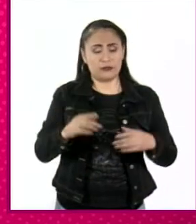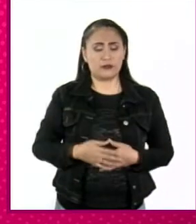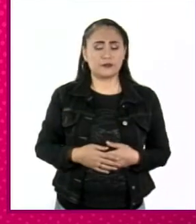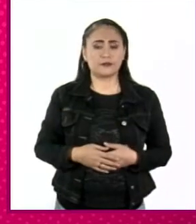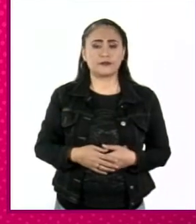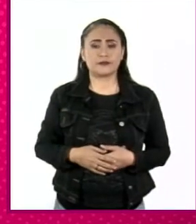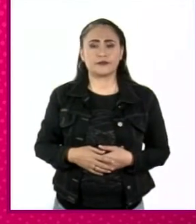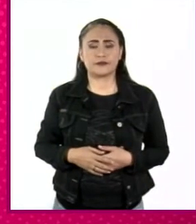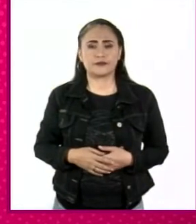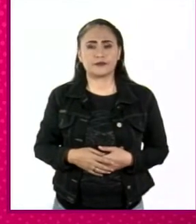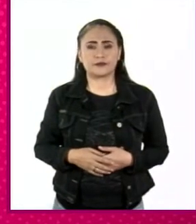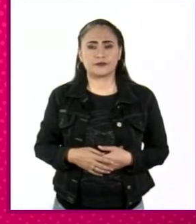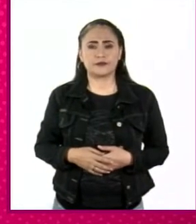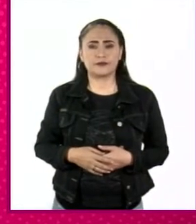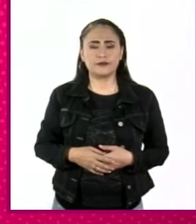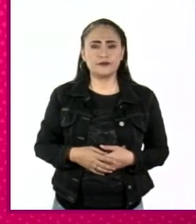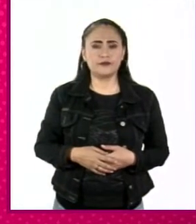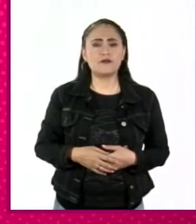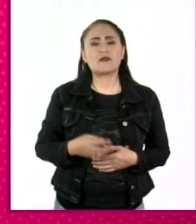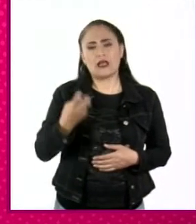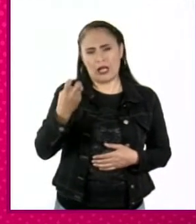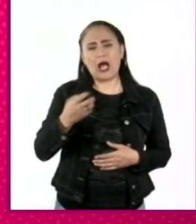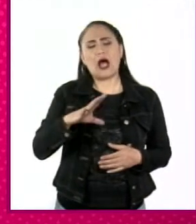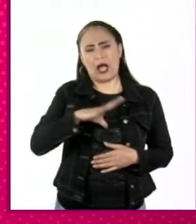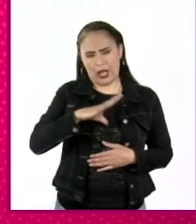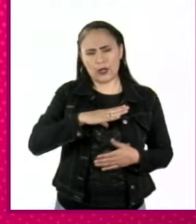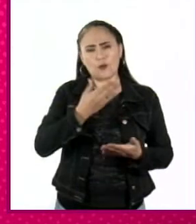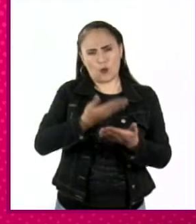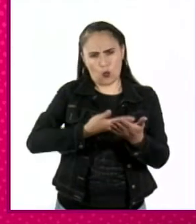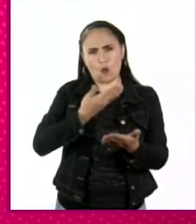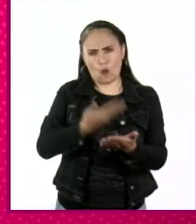también en algunas propuestas de